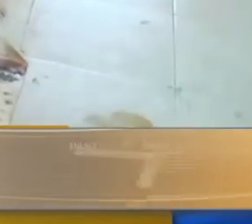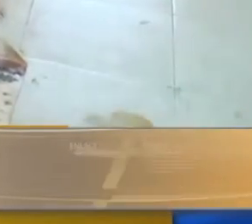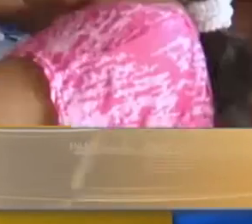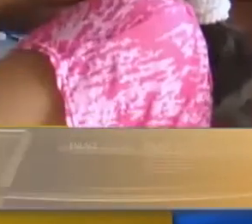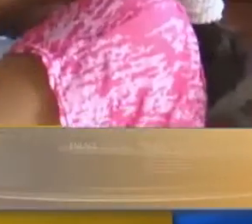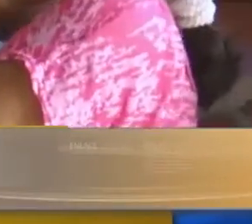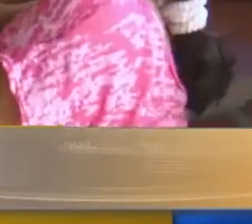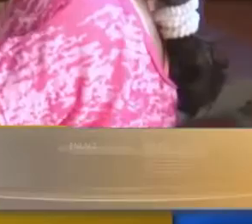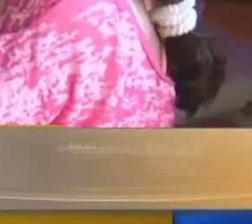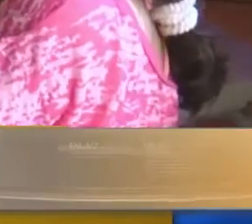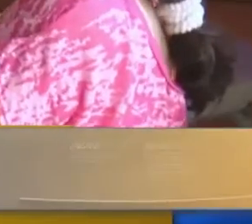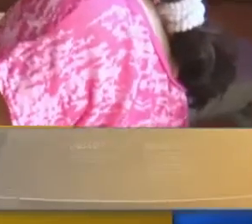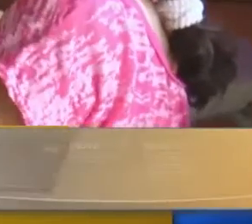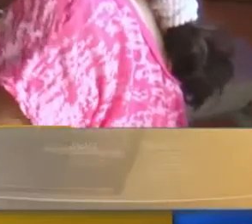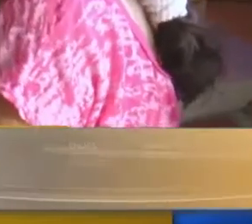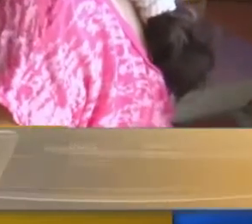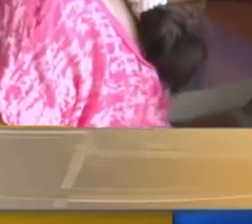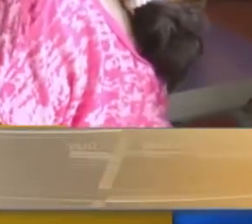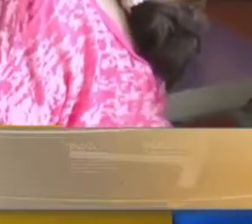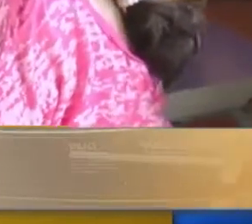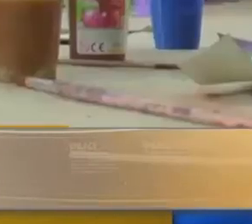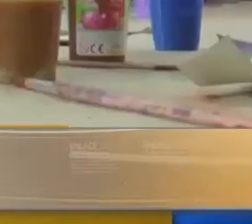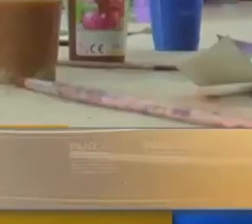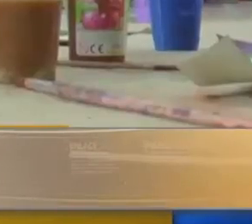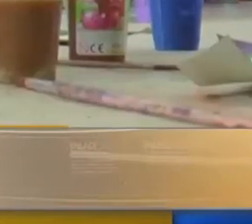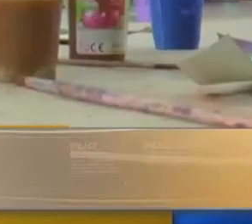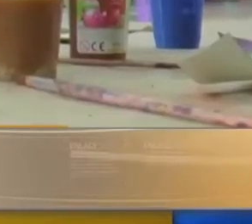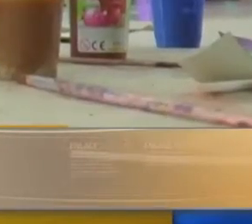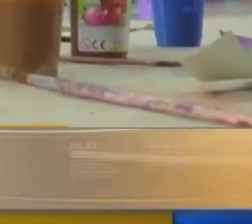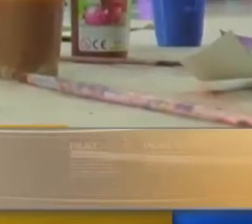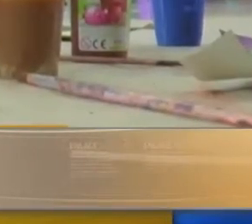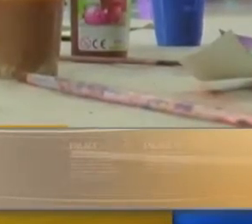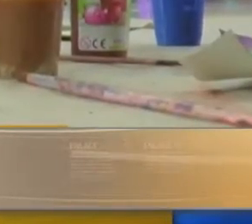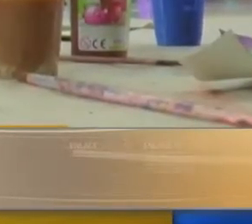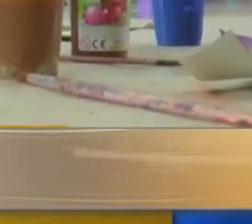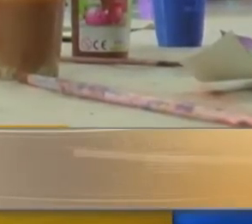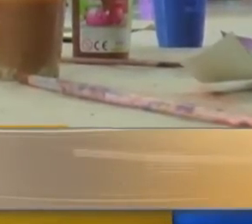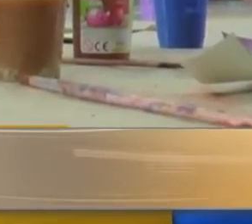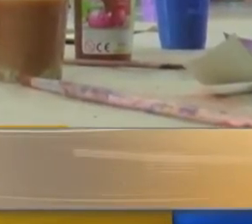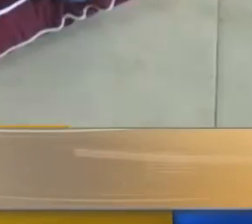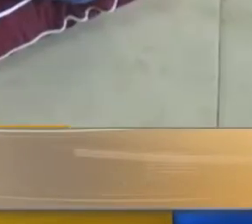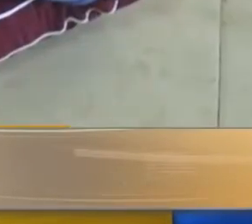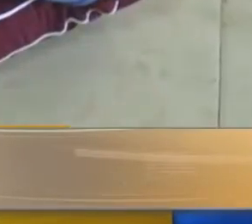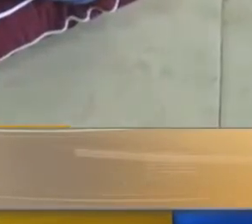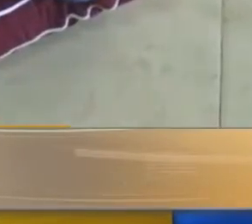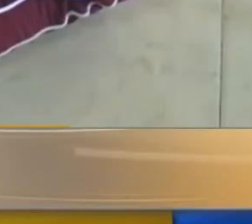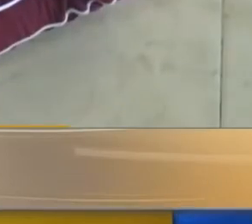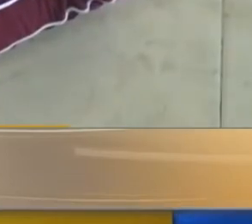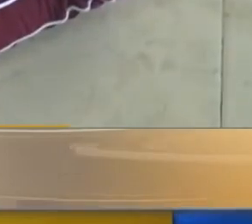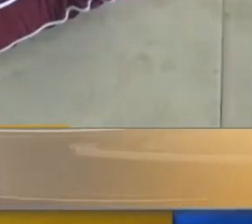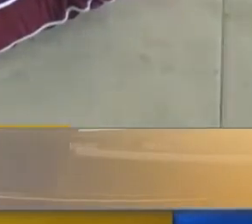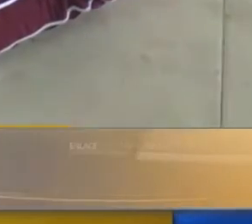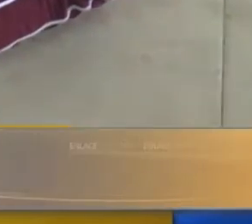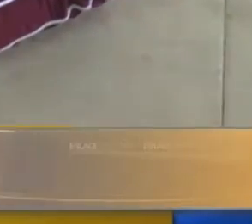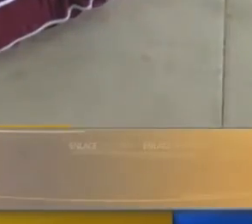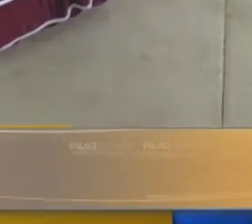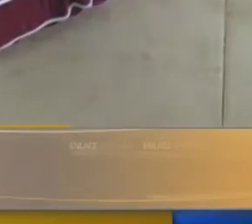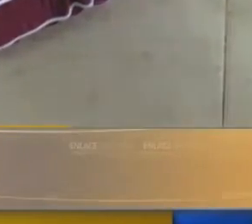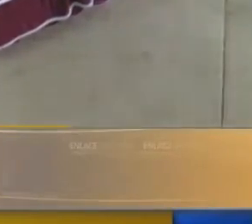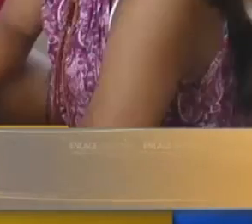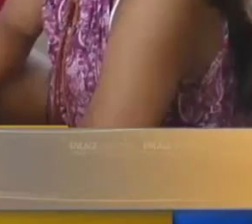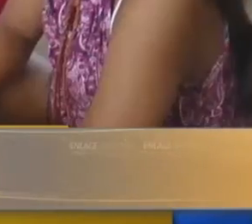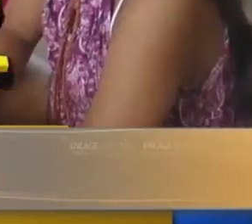del programa Vacacionando Ando de la biblioteca Naves La Tora, hoy se desarrolla la actividad Reconociendo Nuestro Territorio con niños de las comunas 5